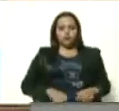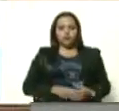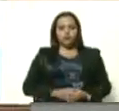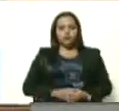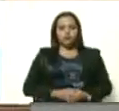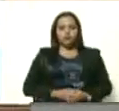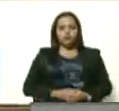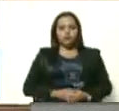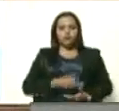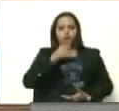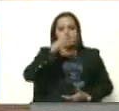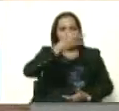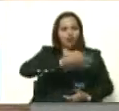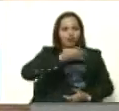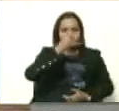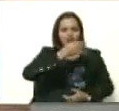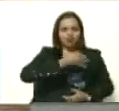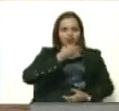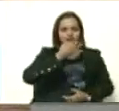Buenas tardes.